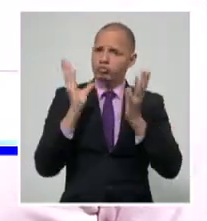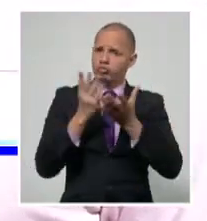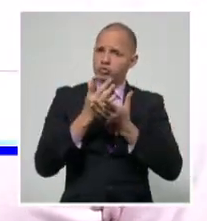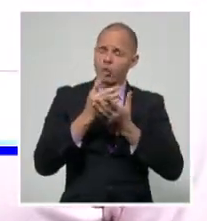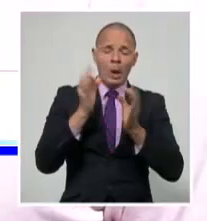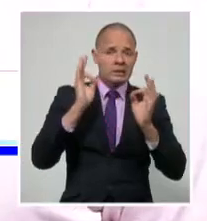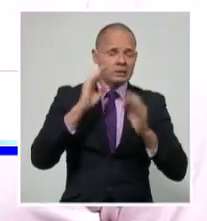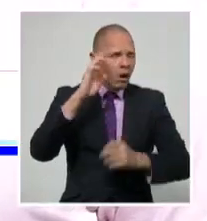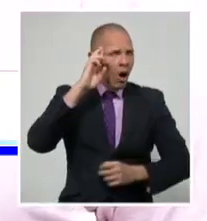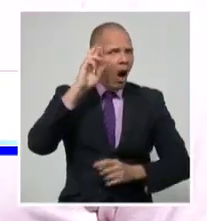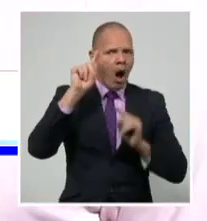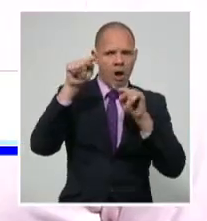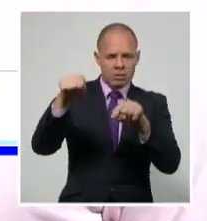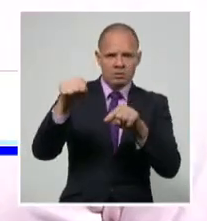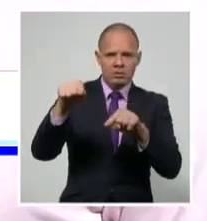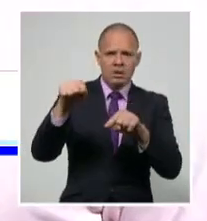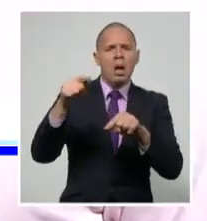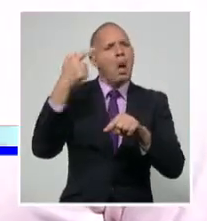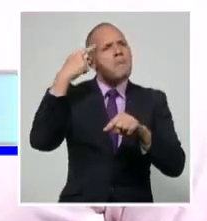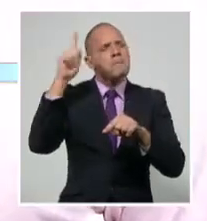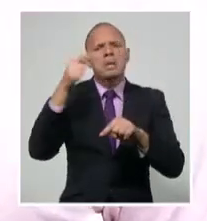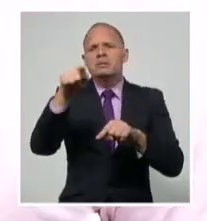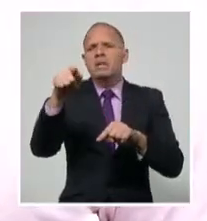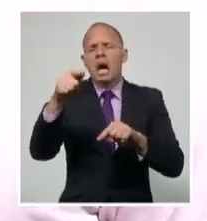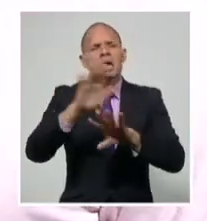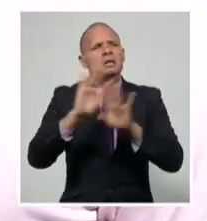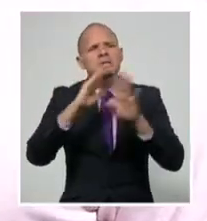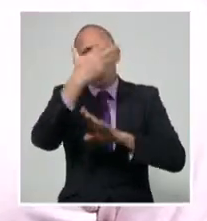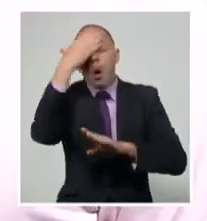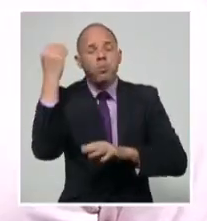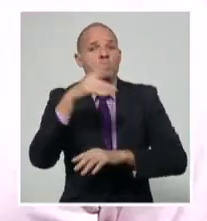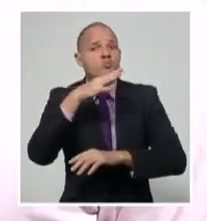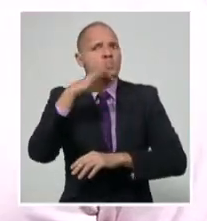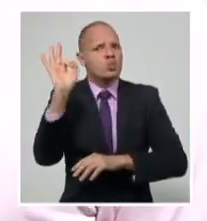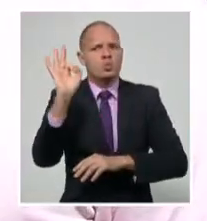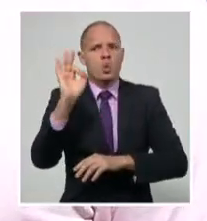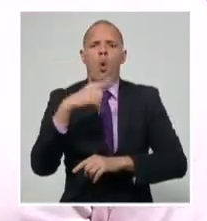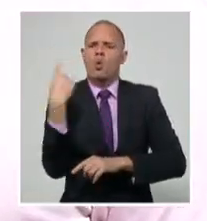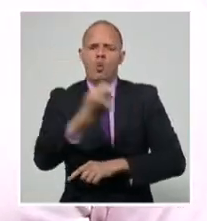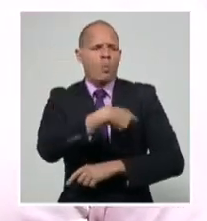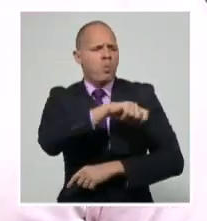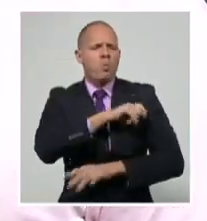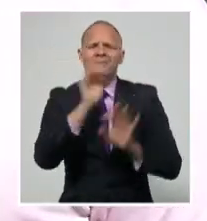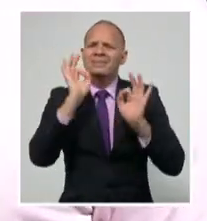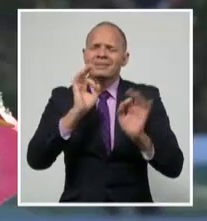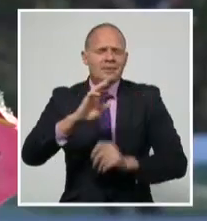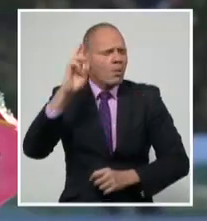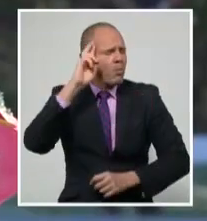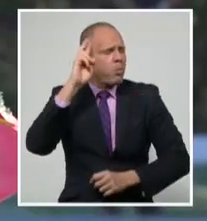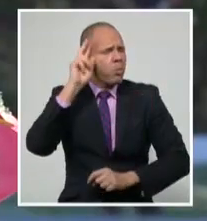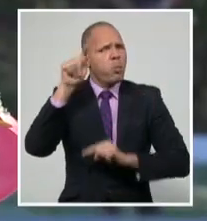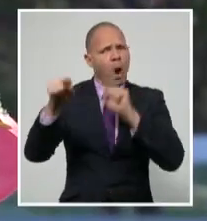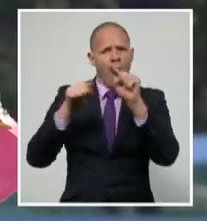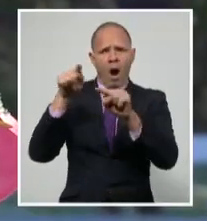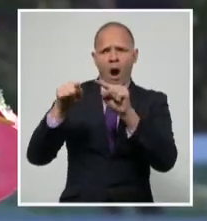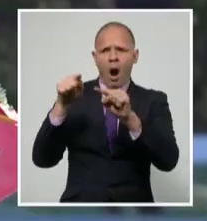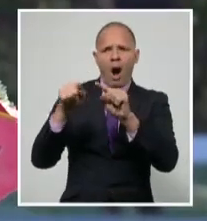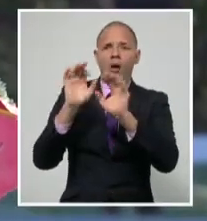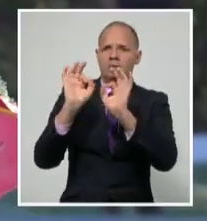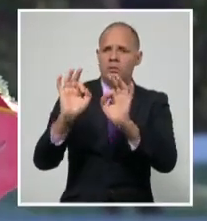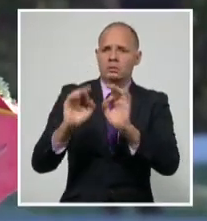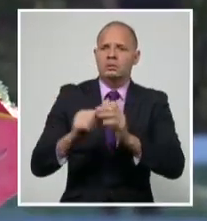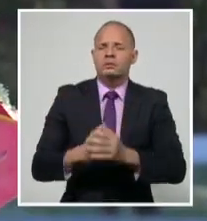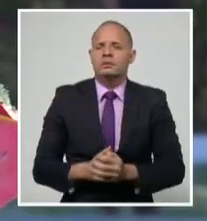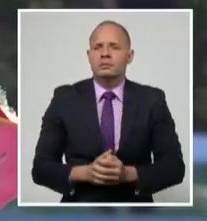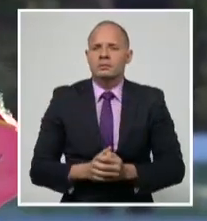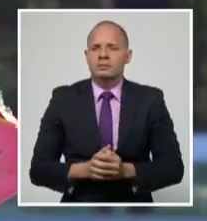94 años junto con su pueblo cubano que lo recuerda todos los días al amanecer y al anochecer. Hoy cohabita el